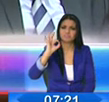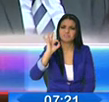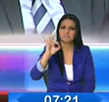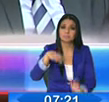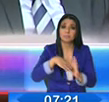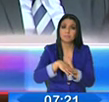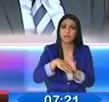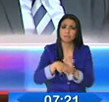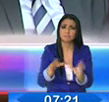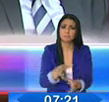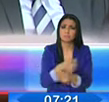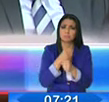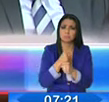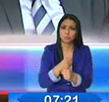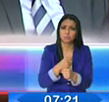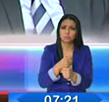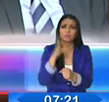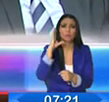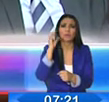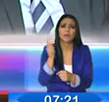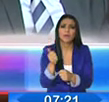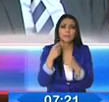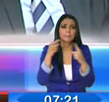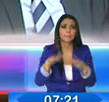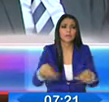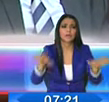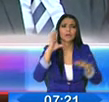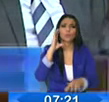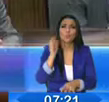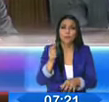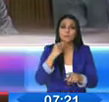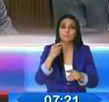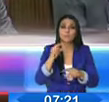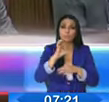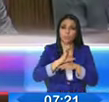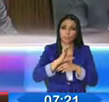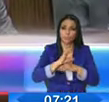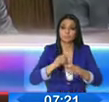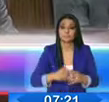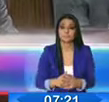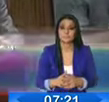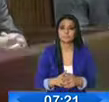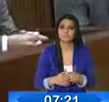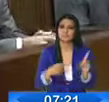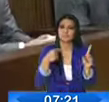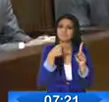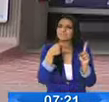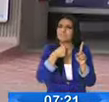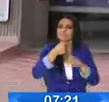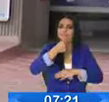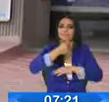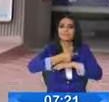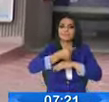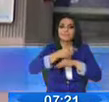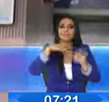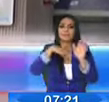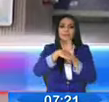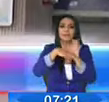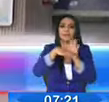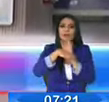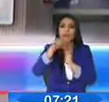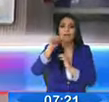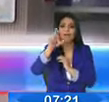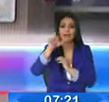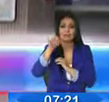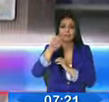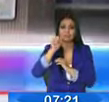banco que se encuentra para los cuencanos y para del país con estas palabras del gerente del banco del austro inició su alocución para